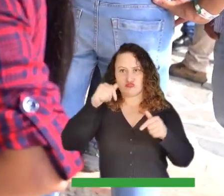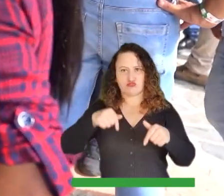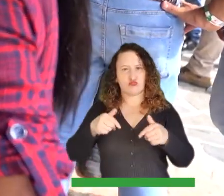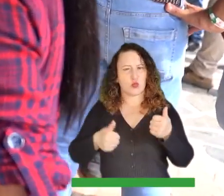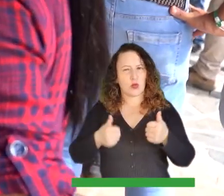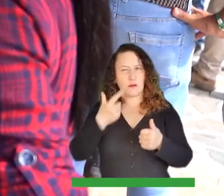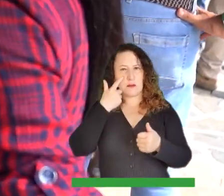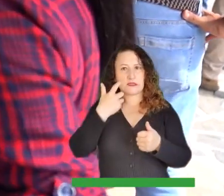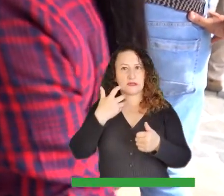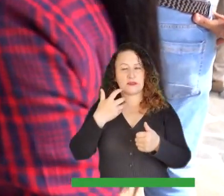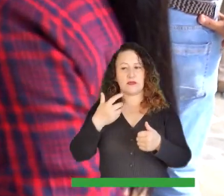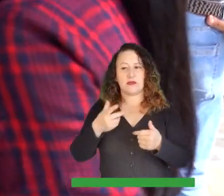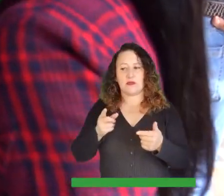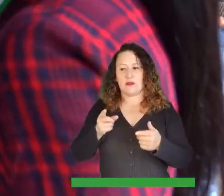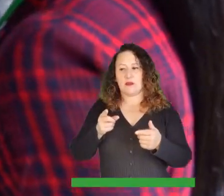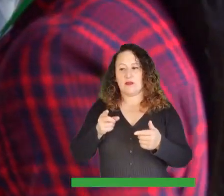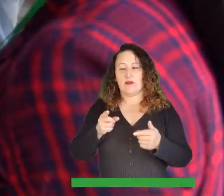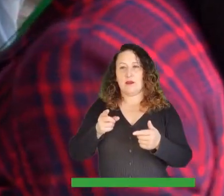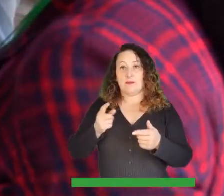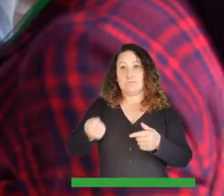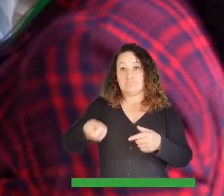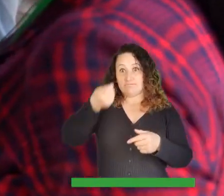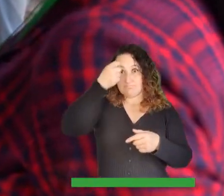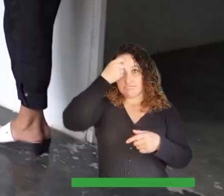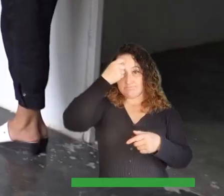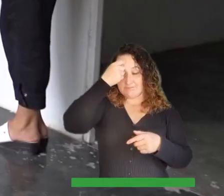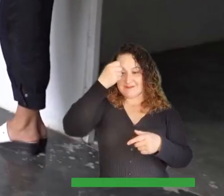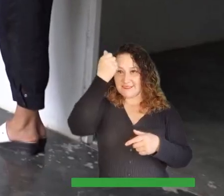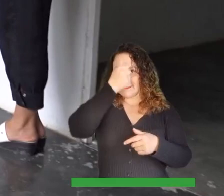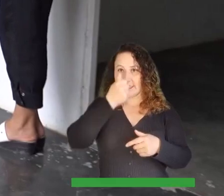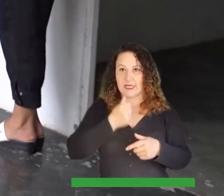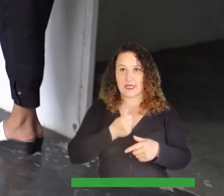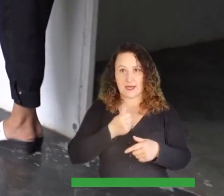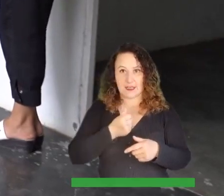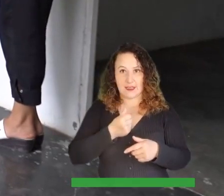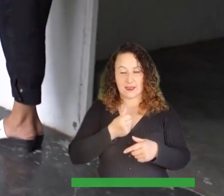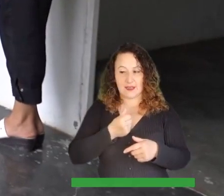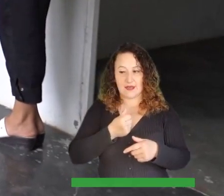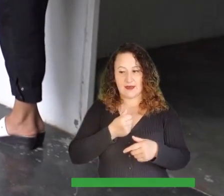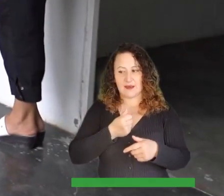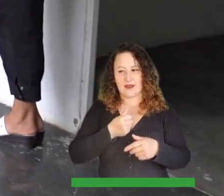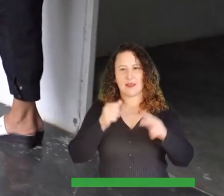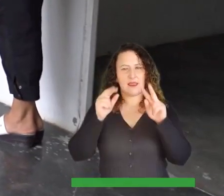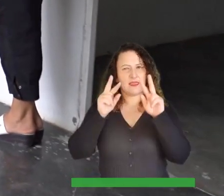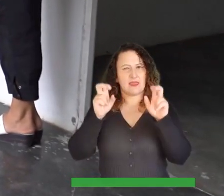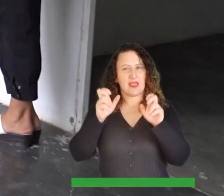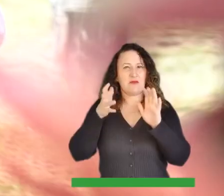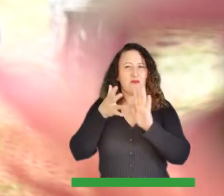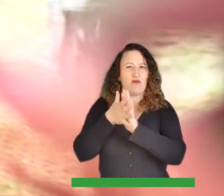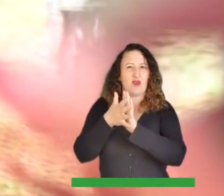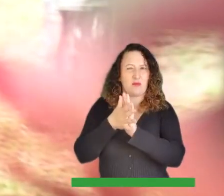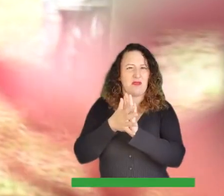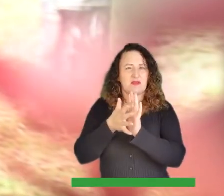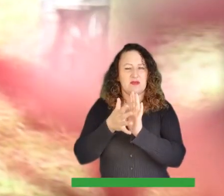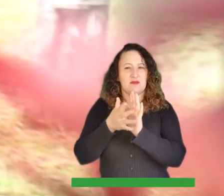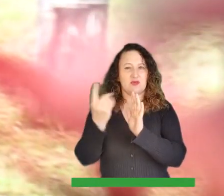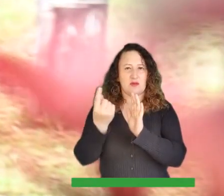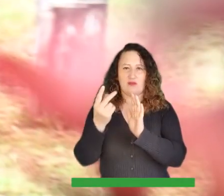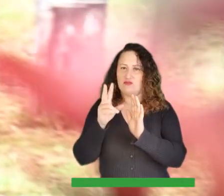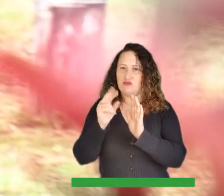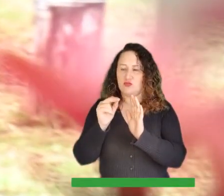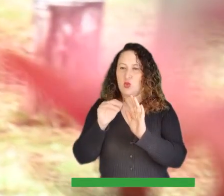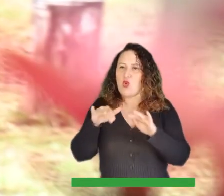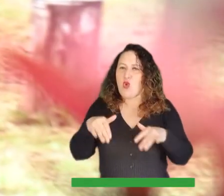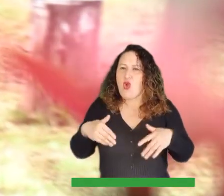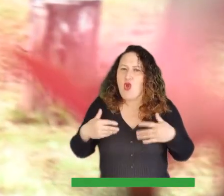a resaltar es tener en cuenta el ser, más de los temas o la información que vamos a compartir, es